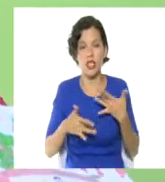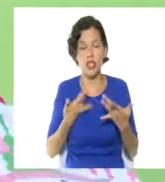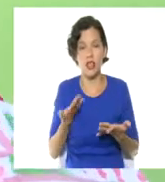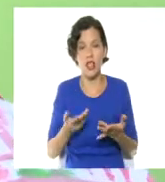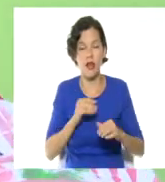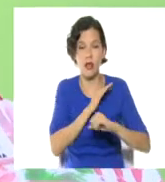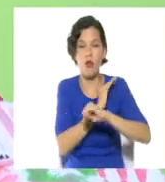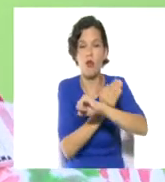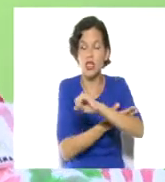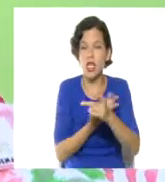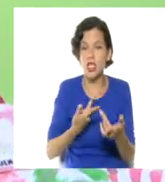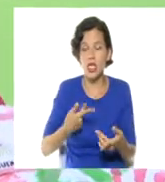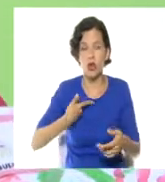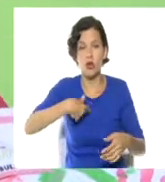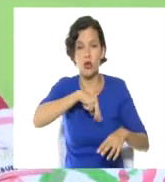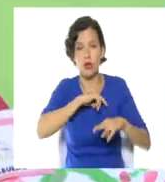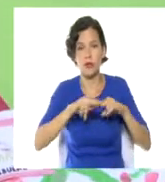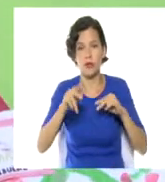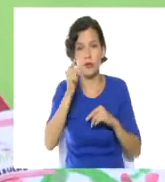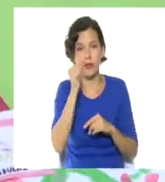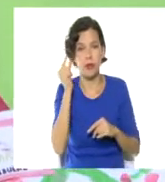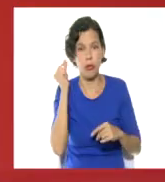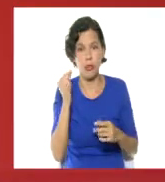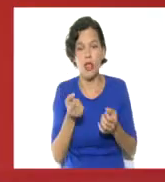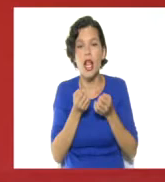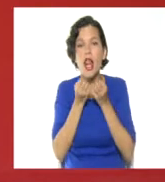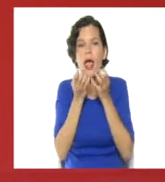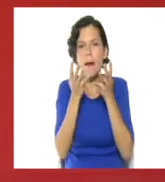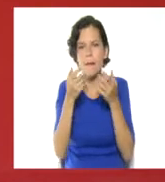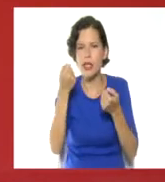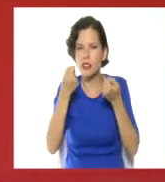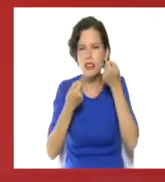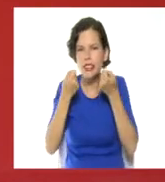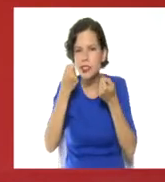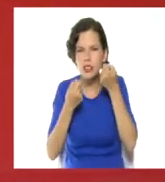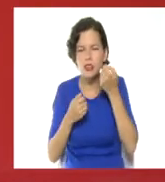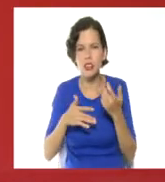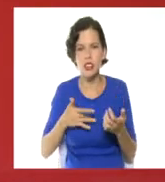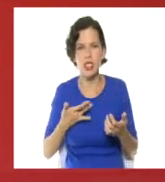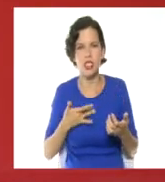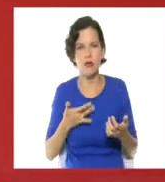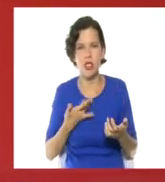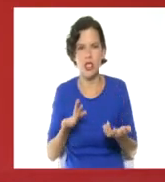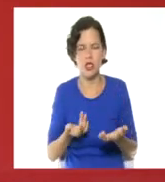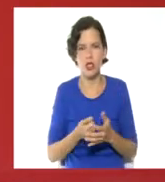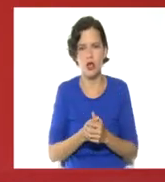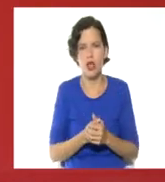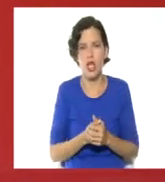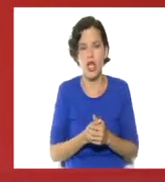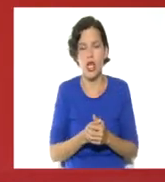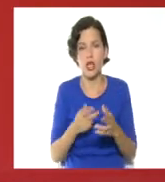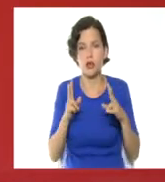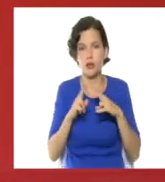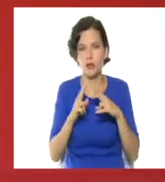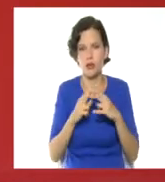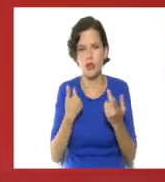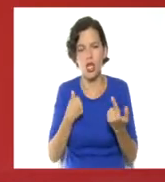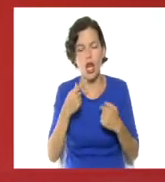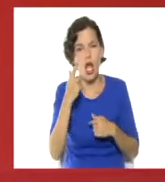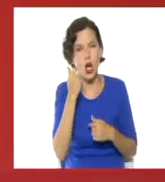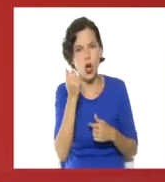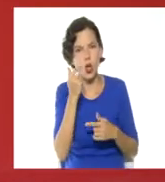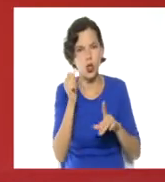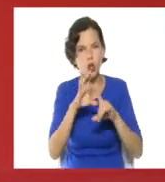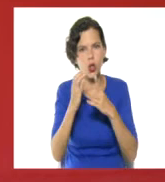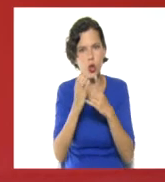estamos potenciando a nuestros niños y niñas lo que es la expresión de sentimientos y emociones, el reconocimiento de las costumbres de